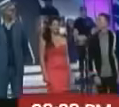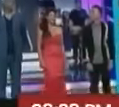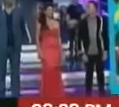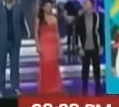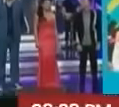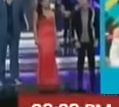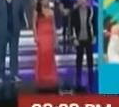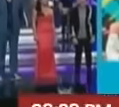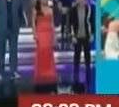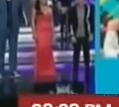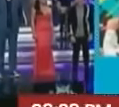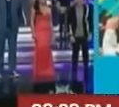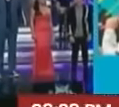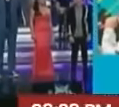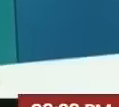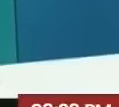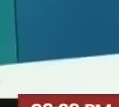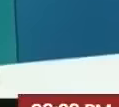Con Maduro más.